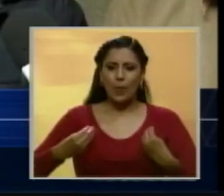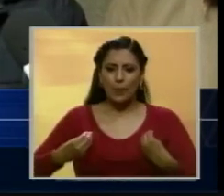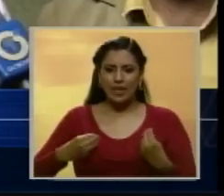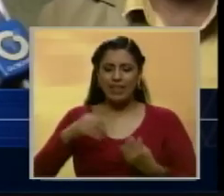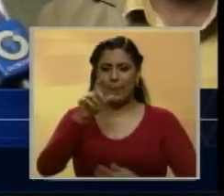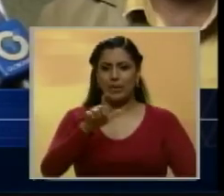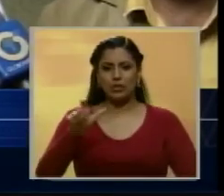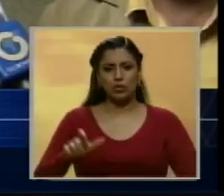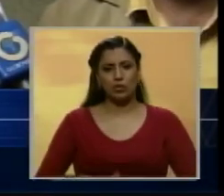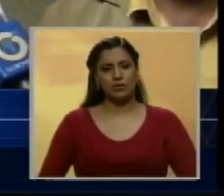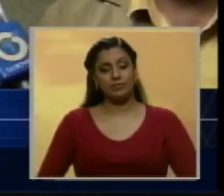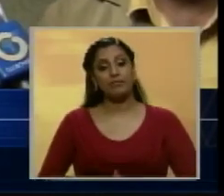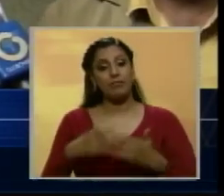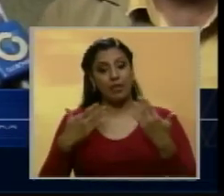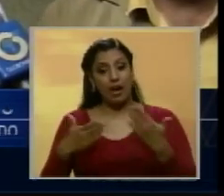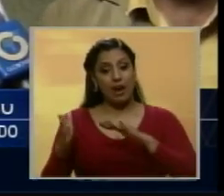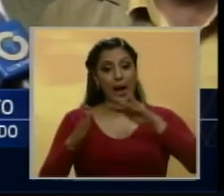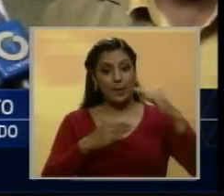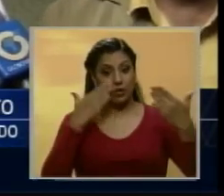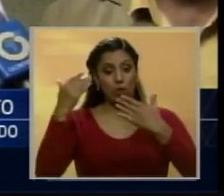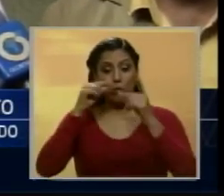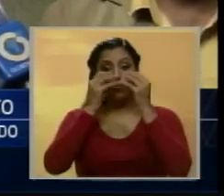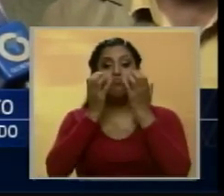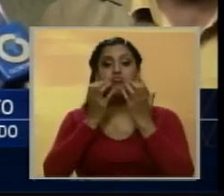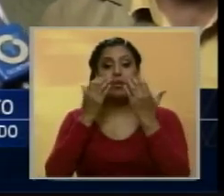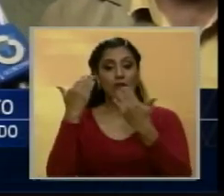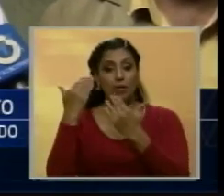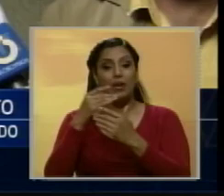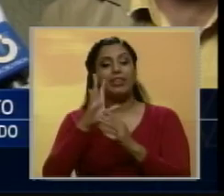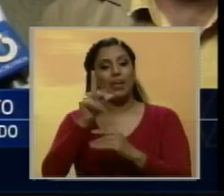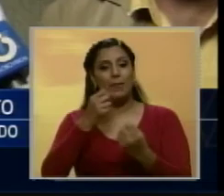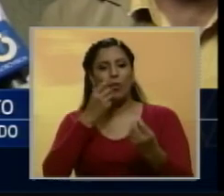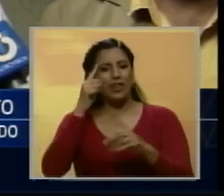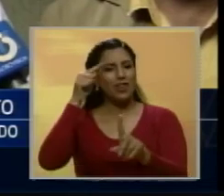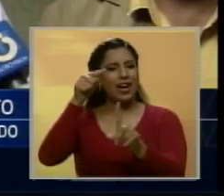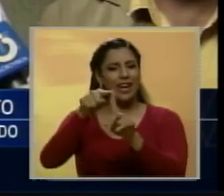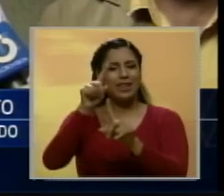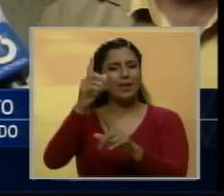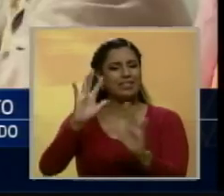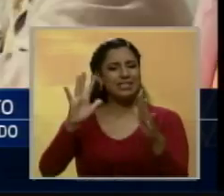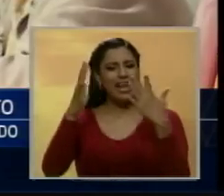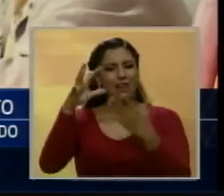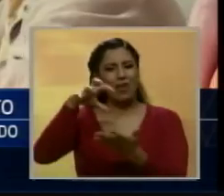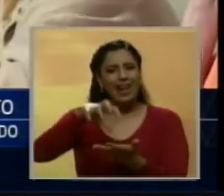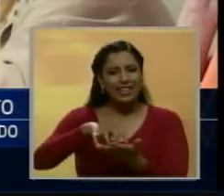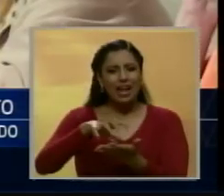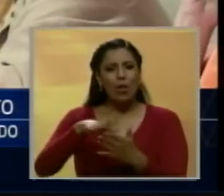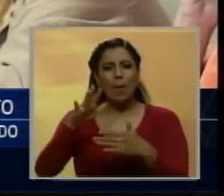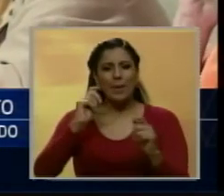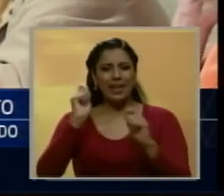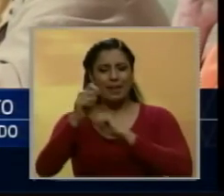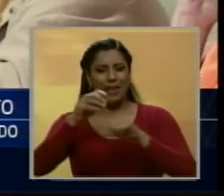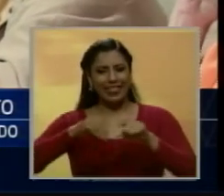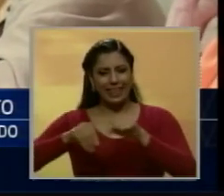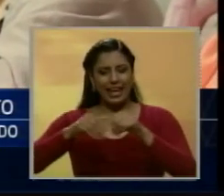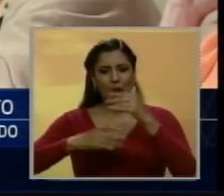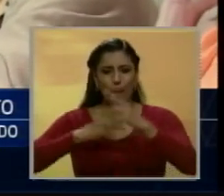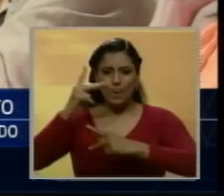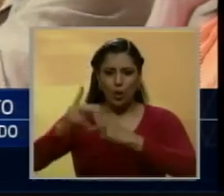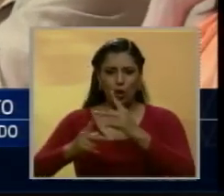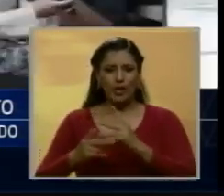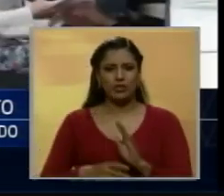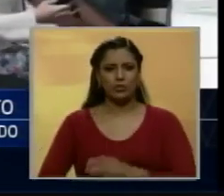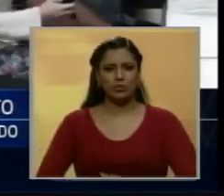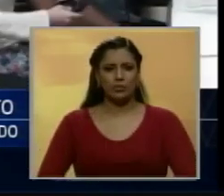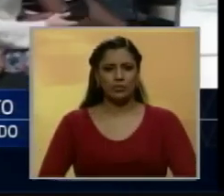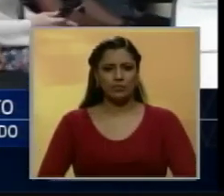para la gente. Por su parte, Luis Eduardo Martínez señaló que tendrá como prioridad el rescate del estado para convertirlo en tierra de progreso y